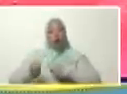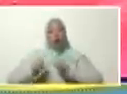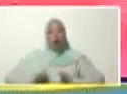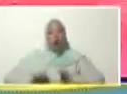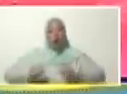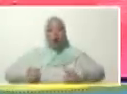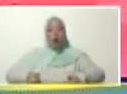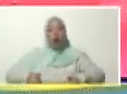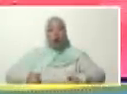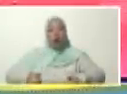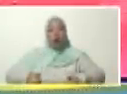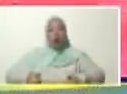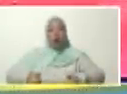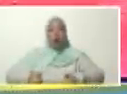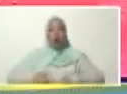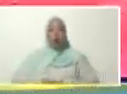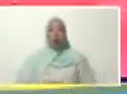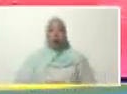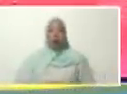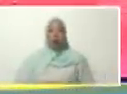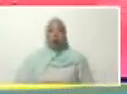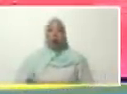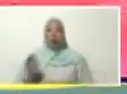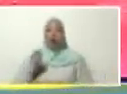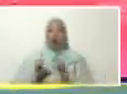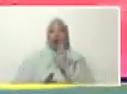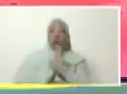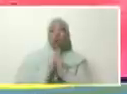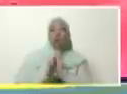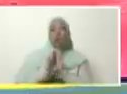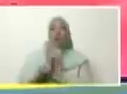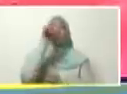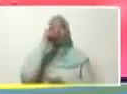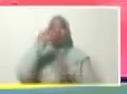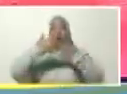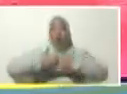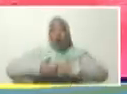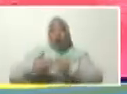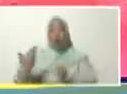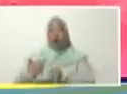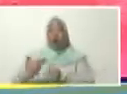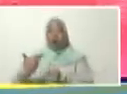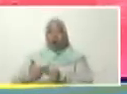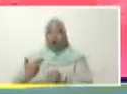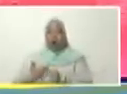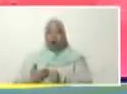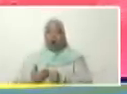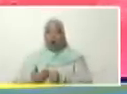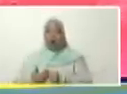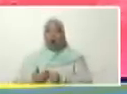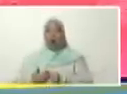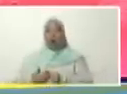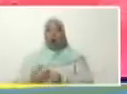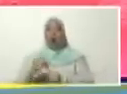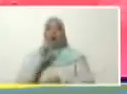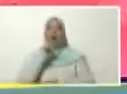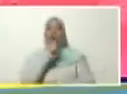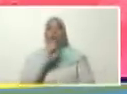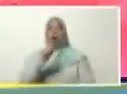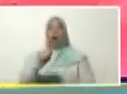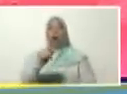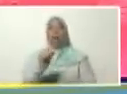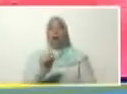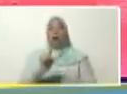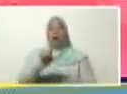arranque para recuperar la refinería del Palito, ¿verdad? Para levantar